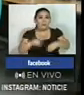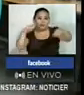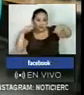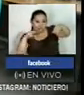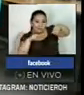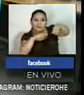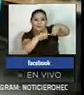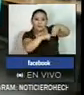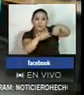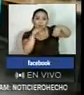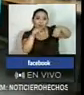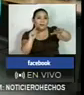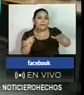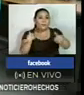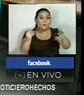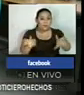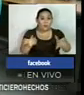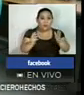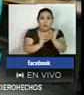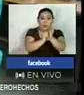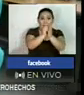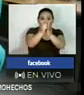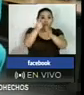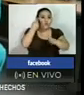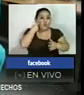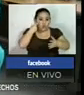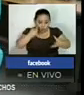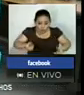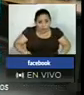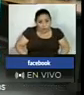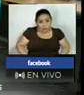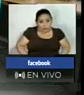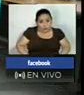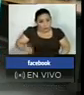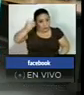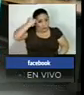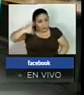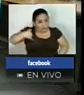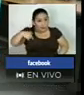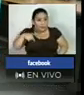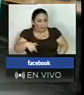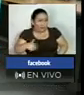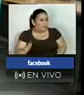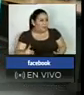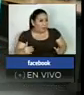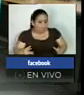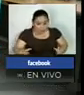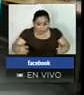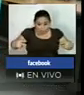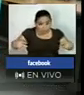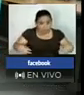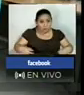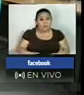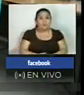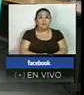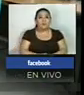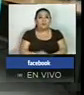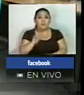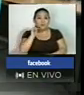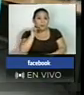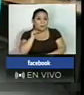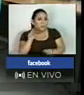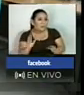sobre todo en el tratamiento del cáncer del cuello uterino, porque realmente es el procedimiento que la